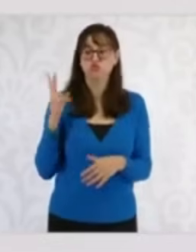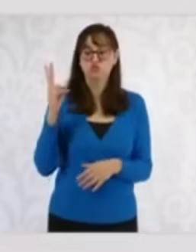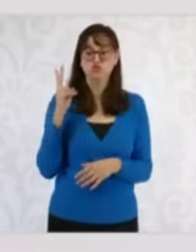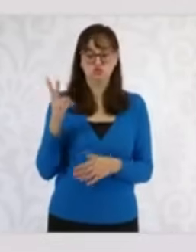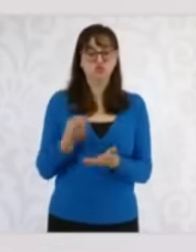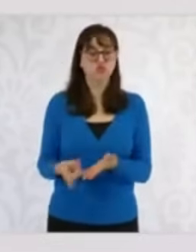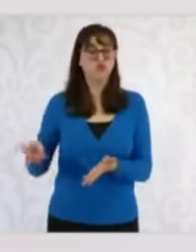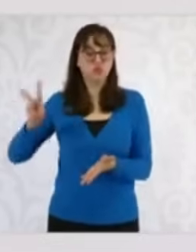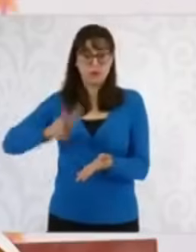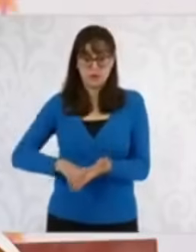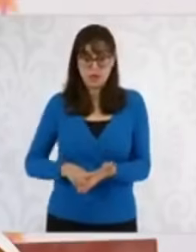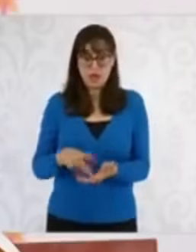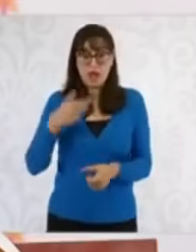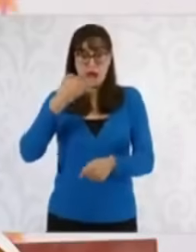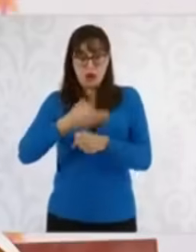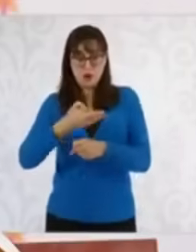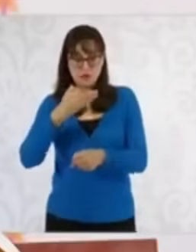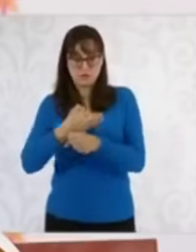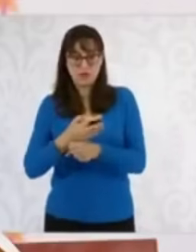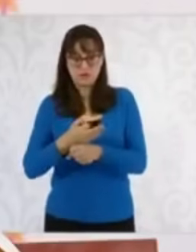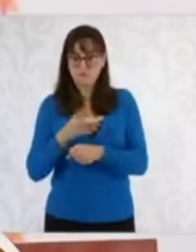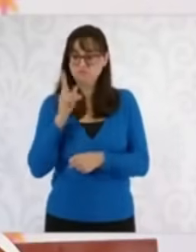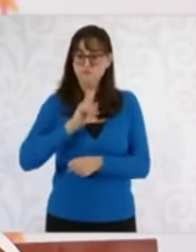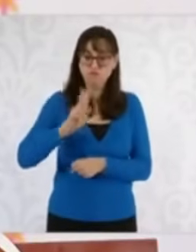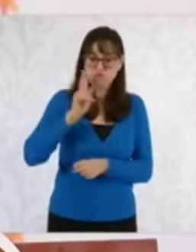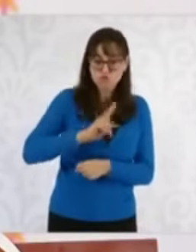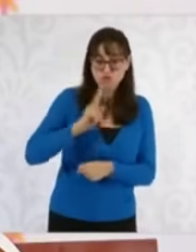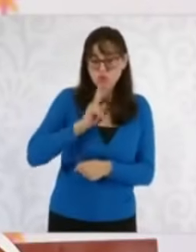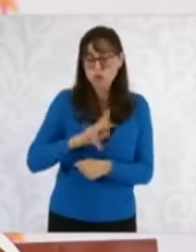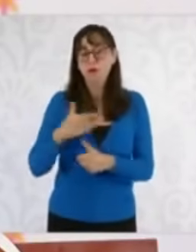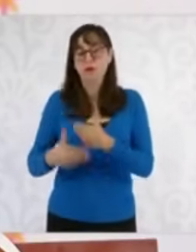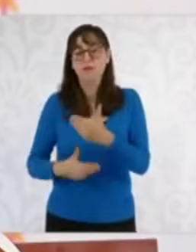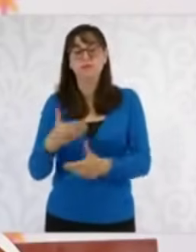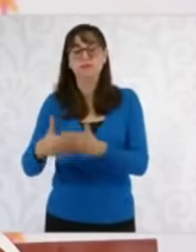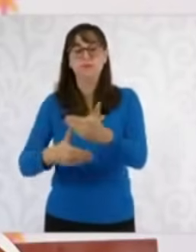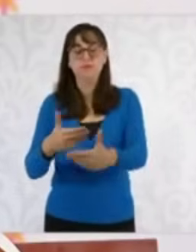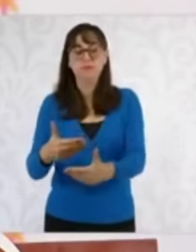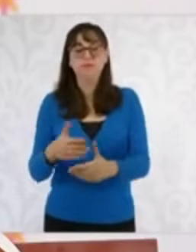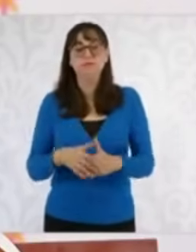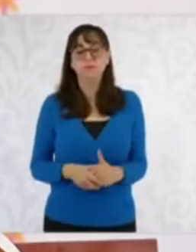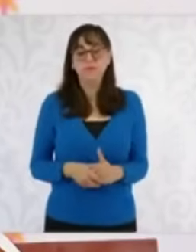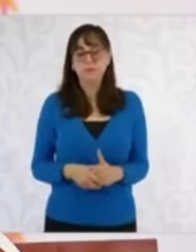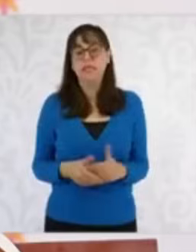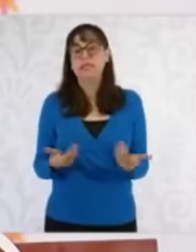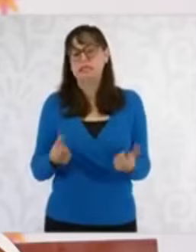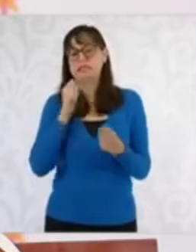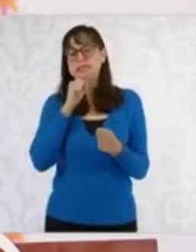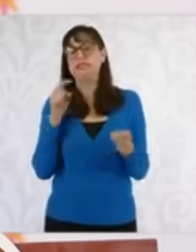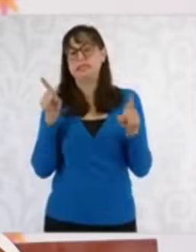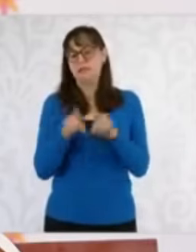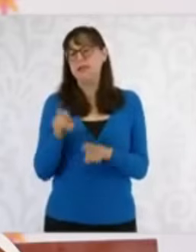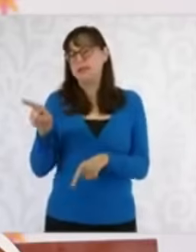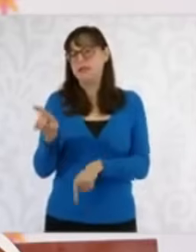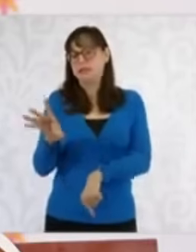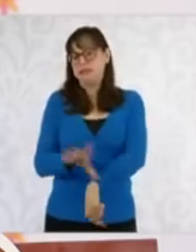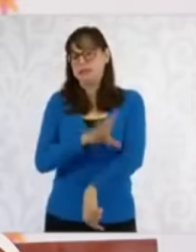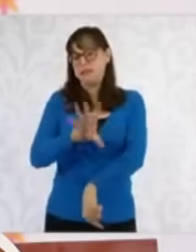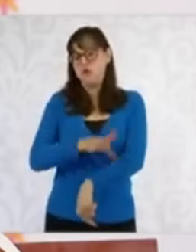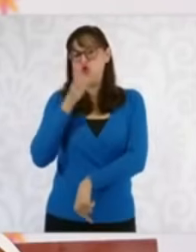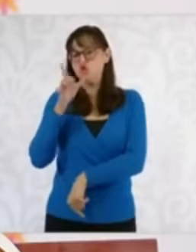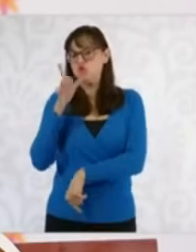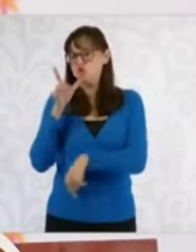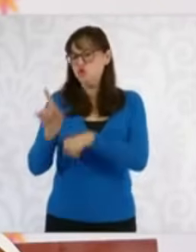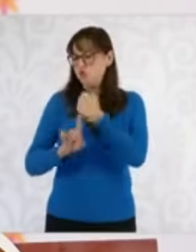con los dos trenes. Entonces, ahorita ha sido una serie de pruebas que teníamos. Tuvimos un pequeño incidente eléctrico que ya compusimos gracias